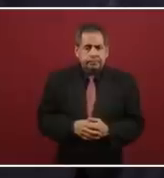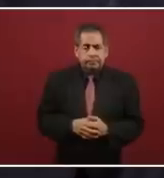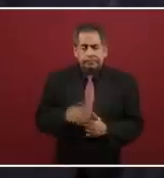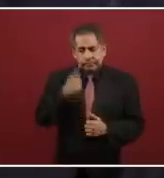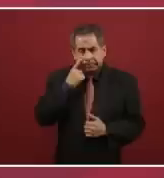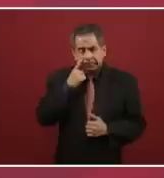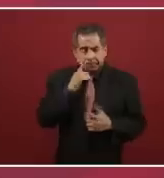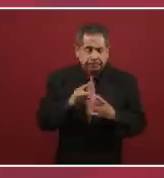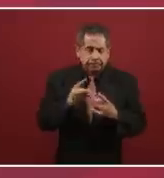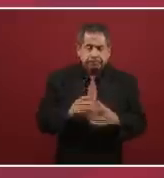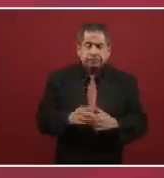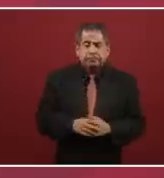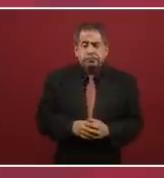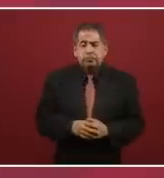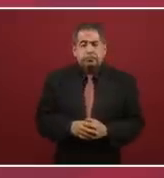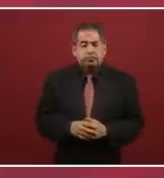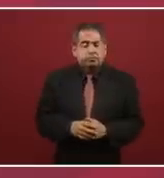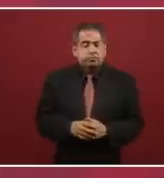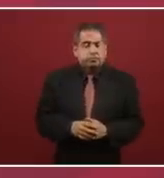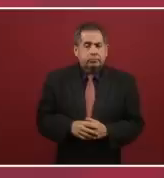Miren, cuando